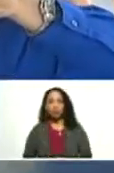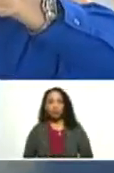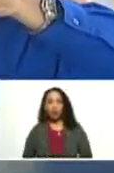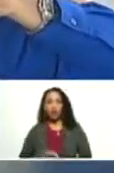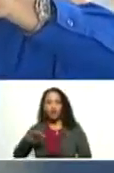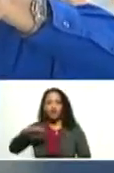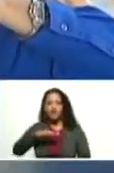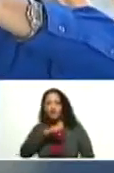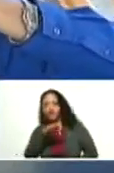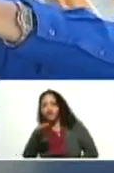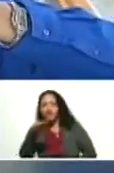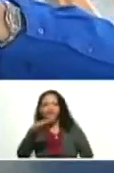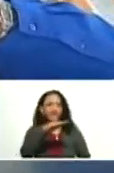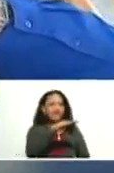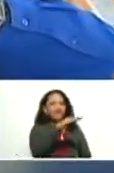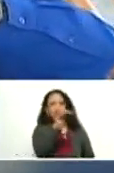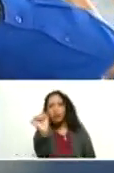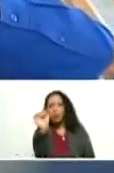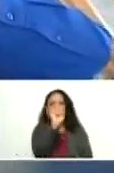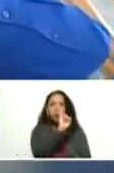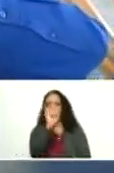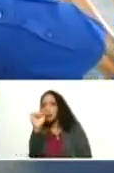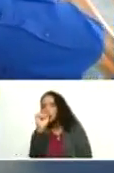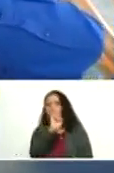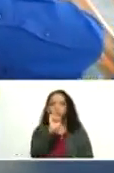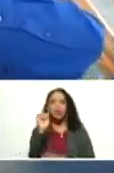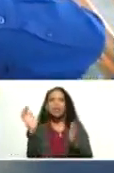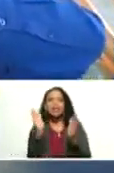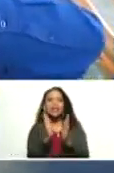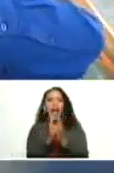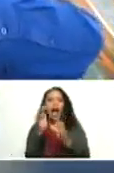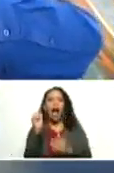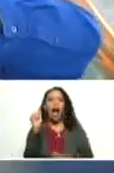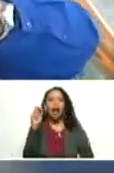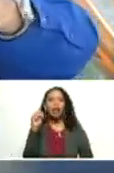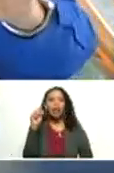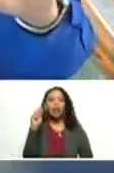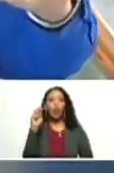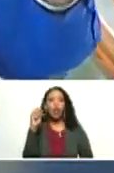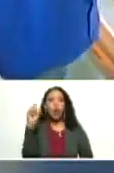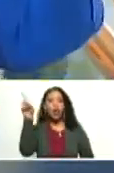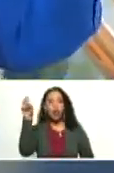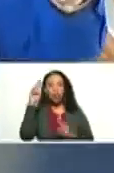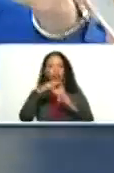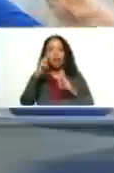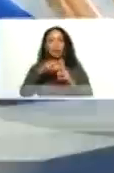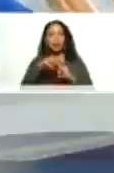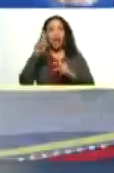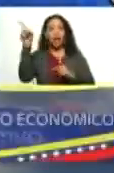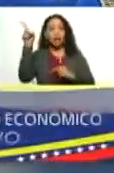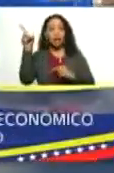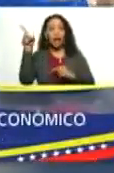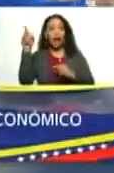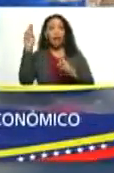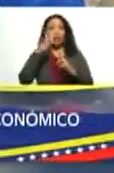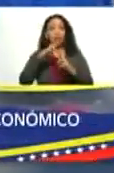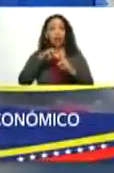Recorrimos San Antonio del Táchira, pasamos por la parte central y en San Antonio del Táchira